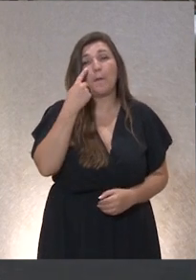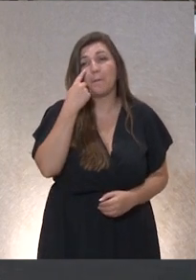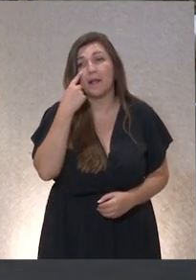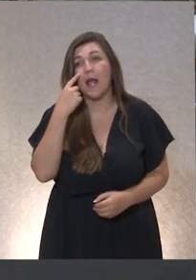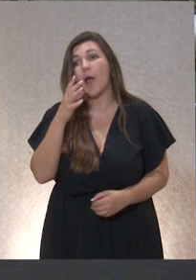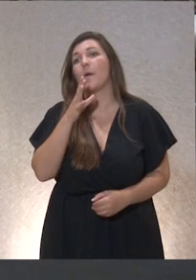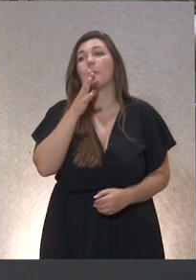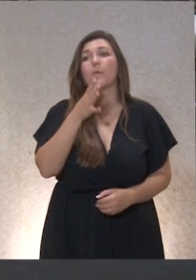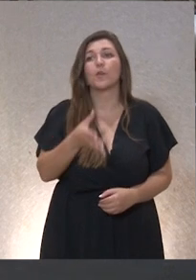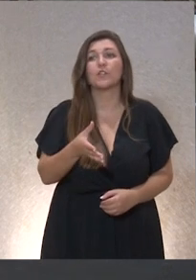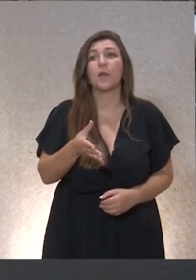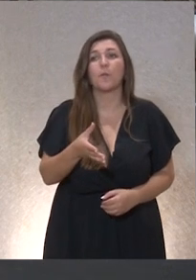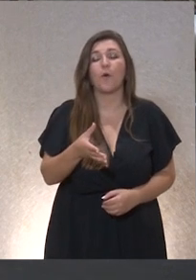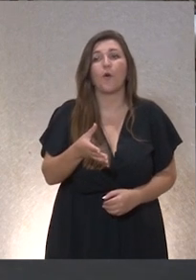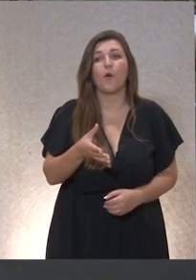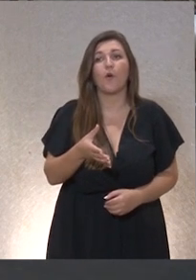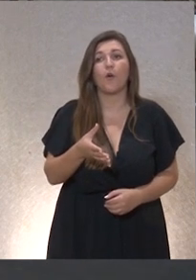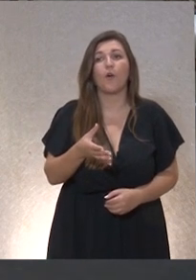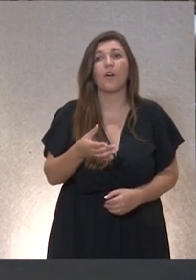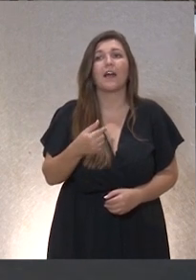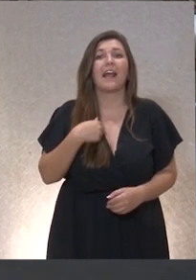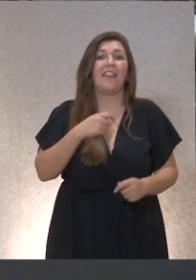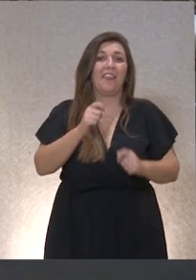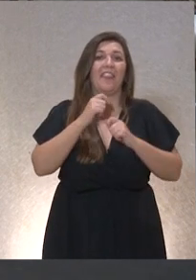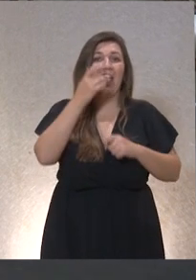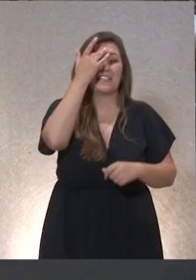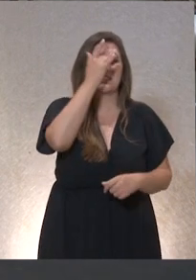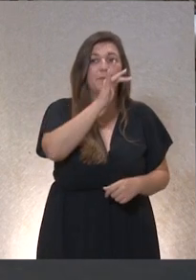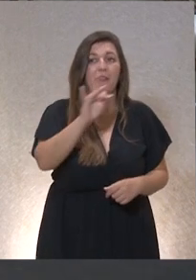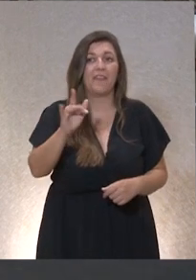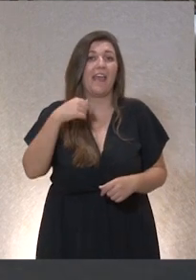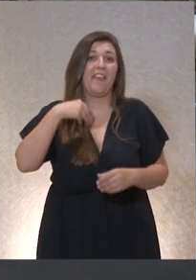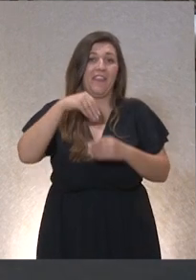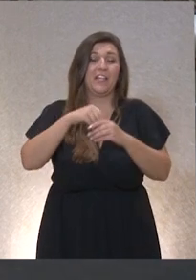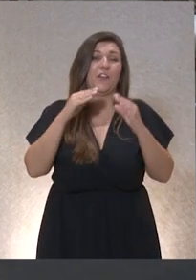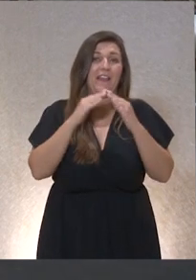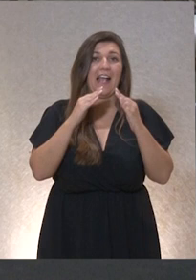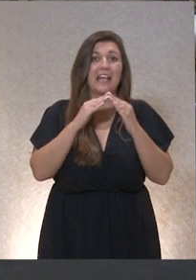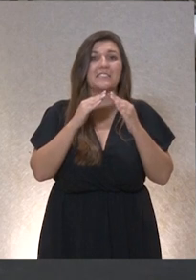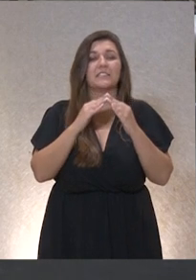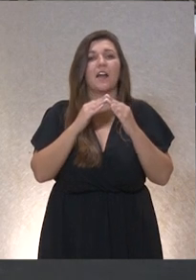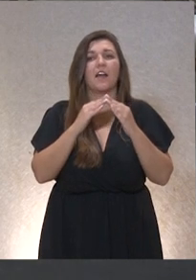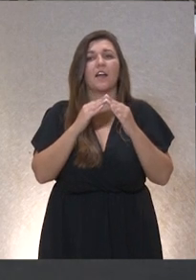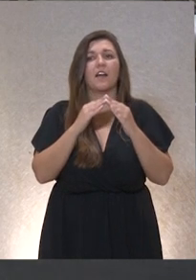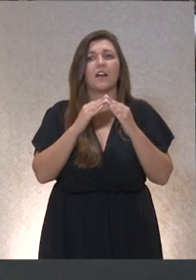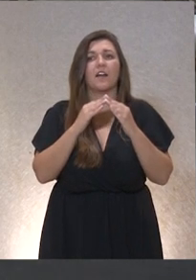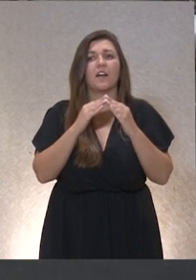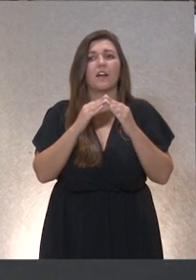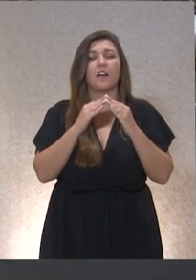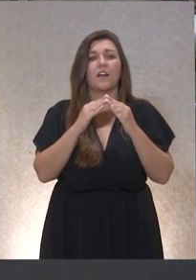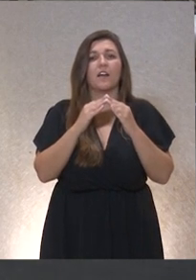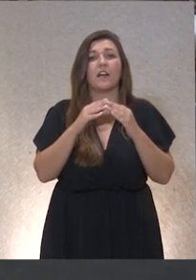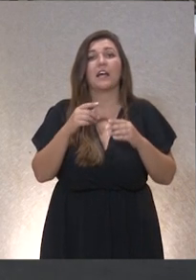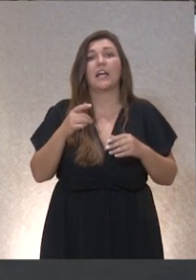porque a mí me a mí me me sensibilizan en casa y eso cuenta claro y me